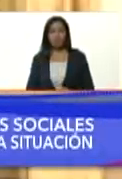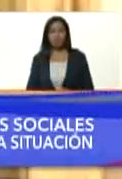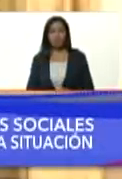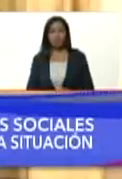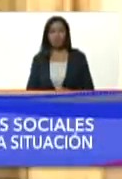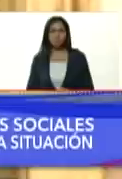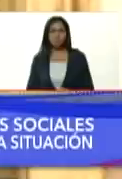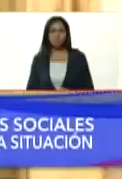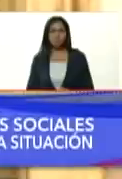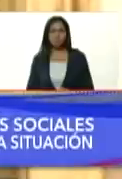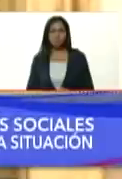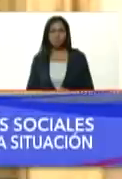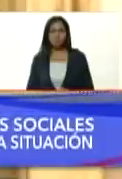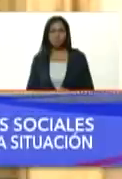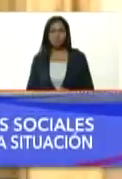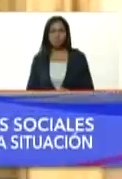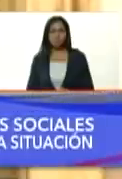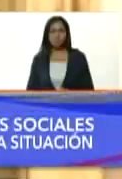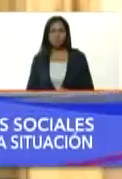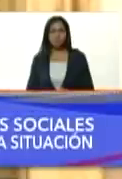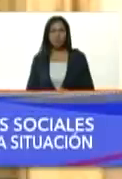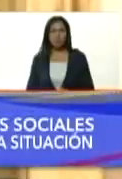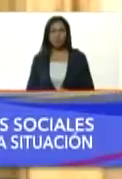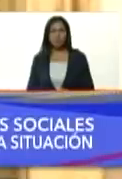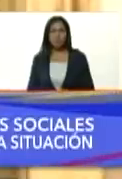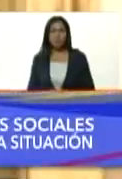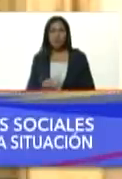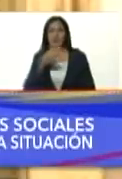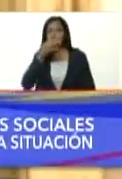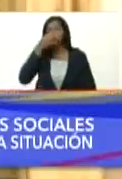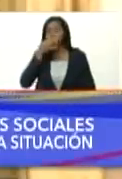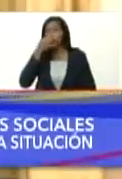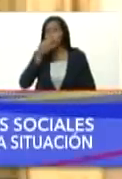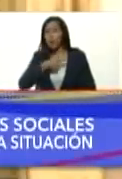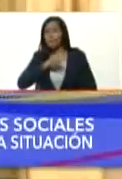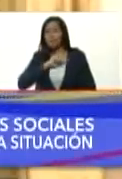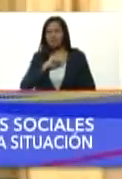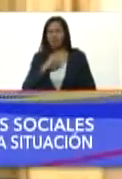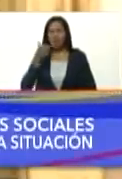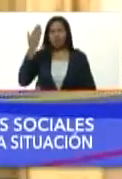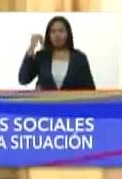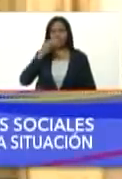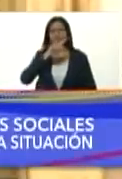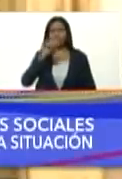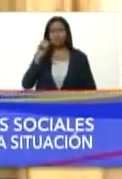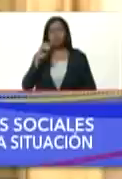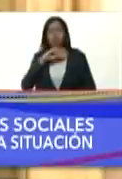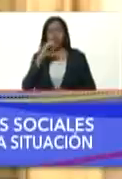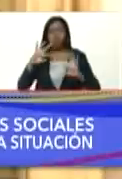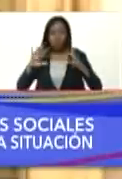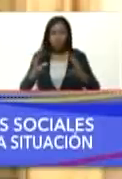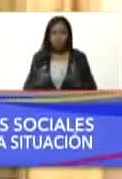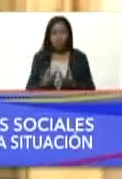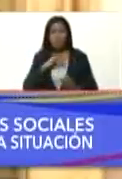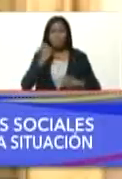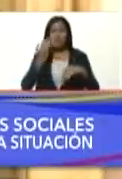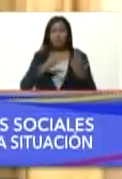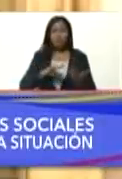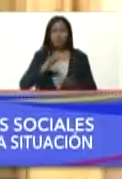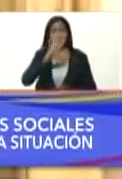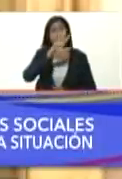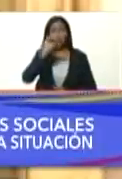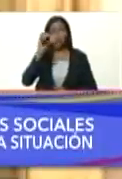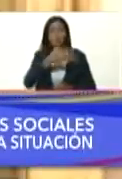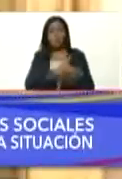Hace 100 años estuvo la gripe española, una pandemia que mató 50 millones de personas en el